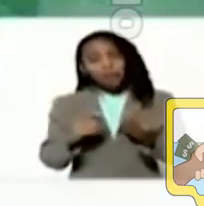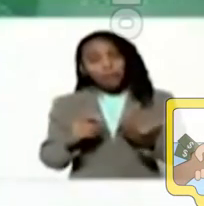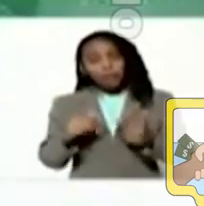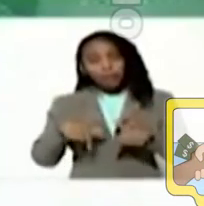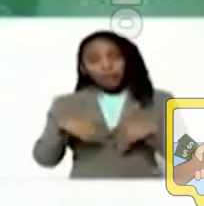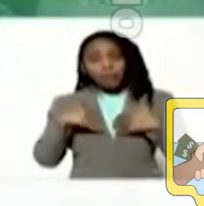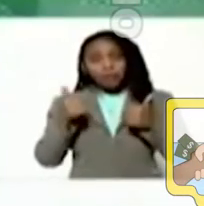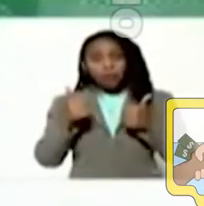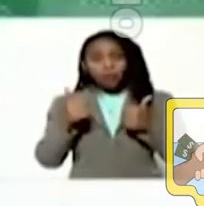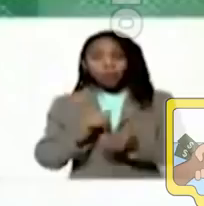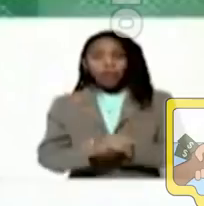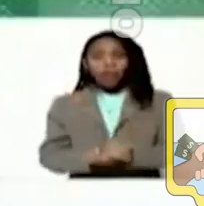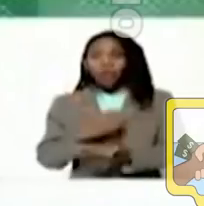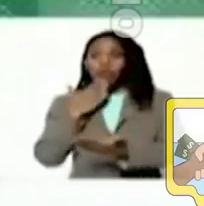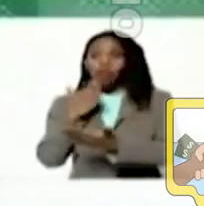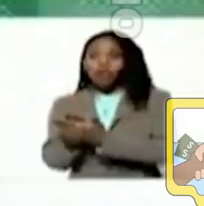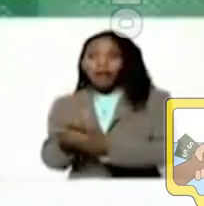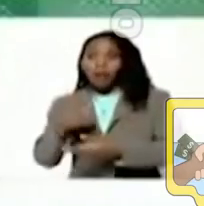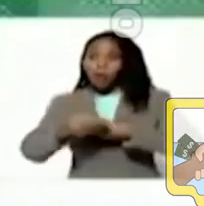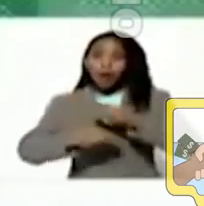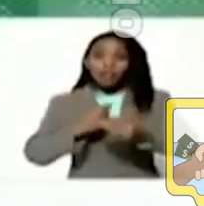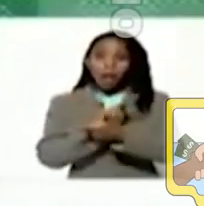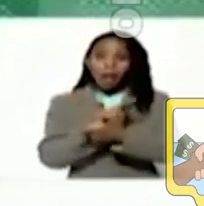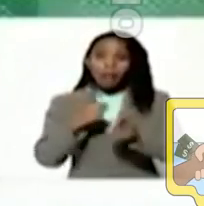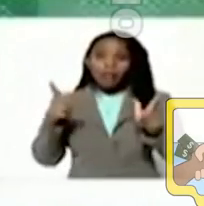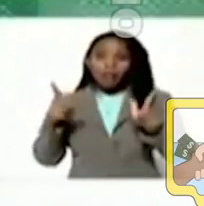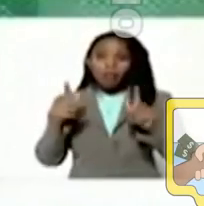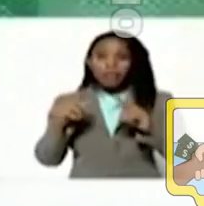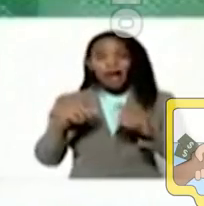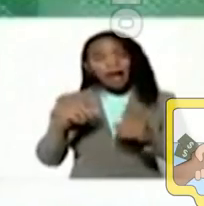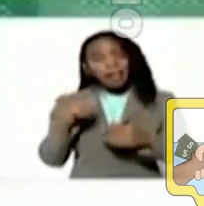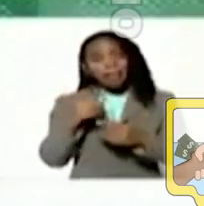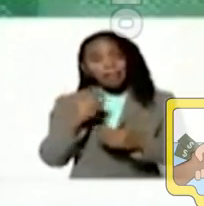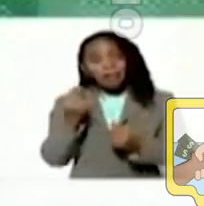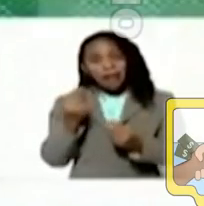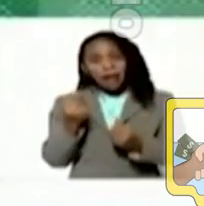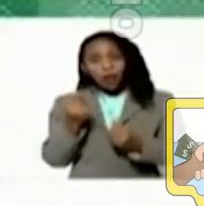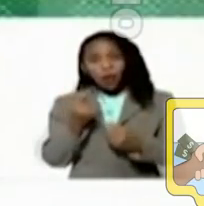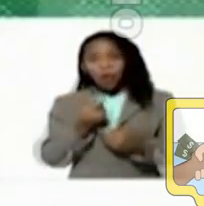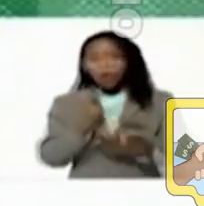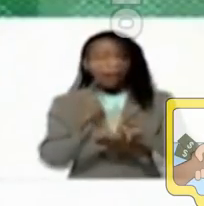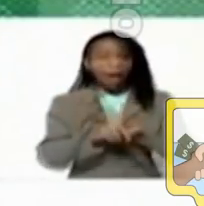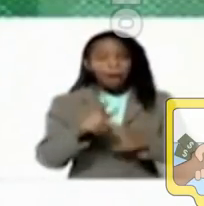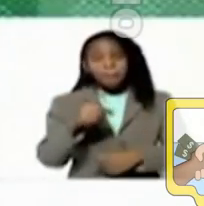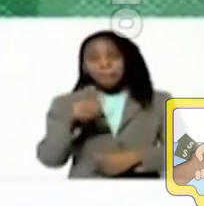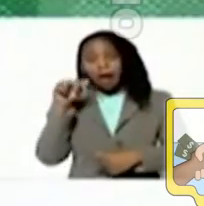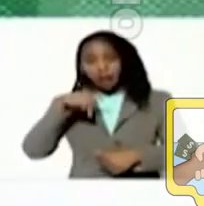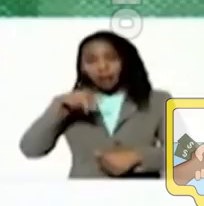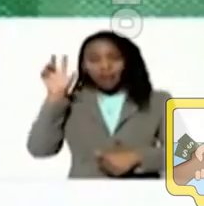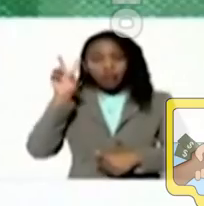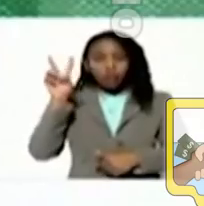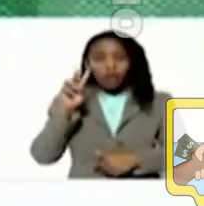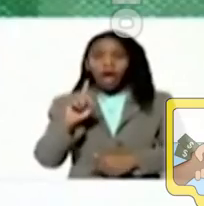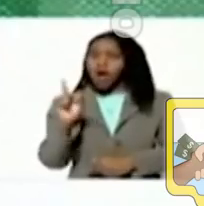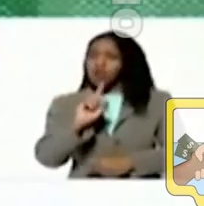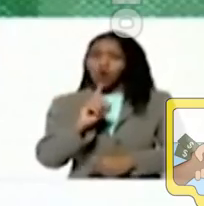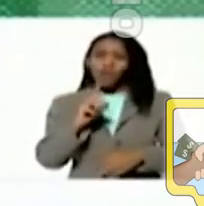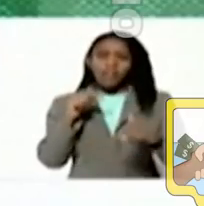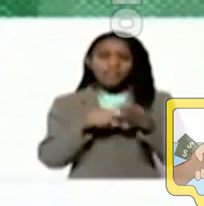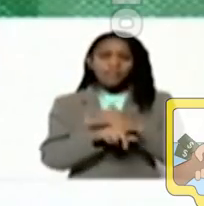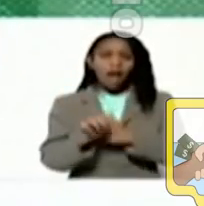Salud. El presidente Nicolás Maduro aseguró este miércoles que esas vacunas no cruzarán las fronteras del país. No